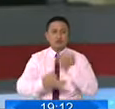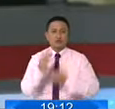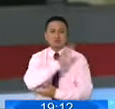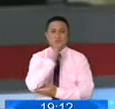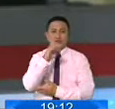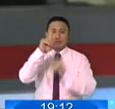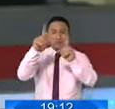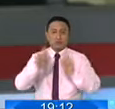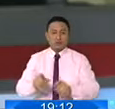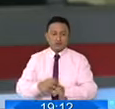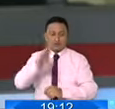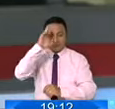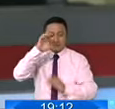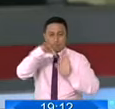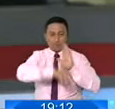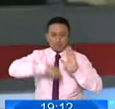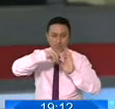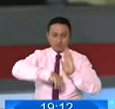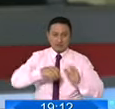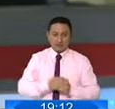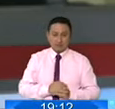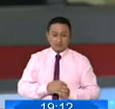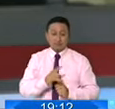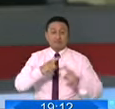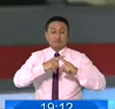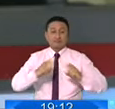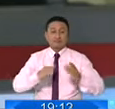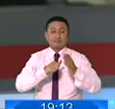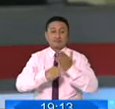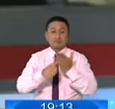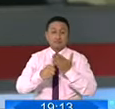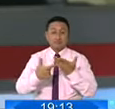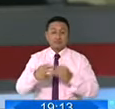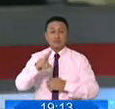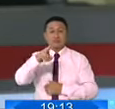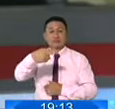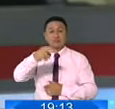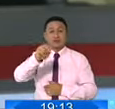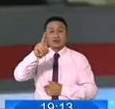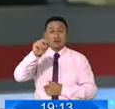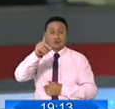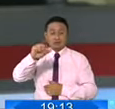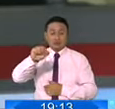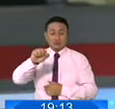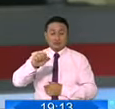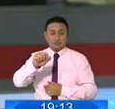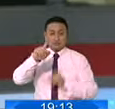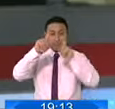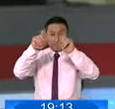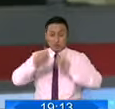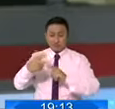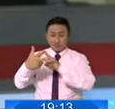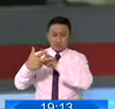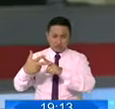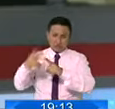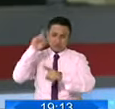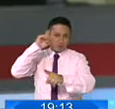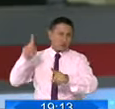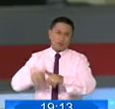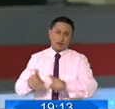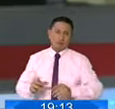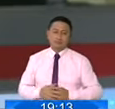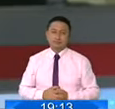el tema de la minería. Así como también el ex legislador Virgilio Hernández asegura estar en contra de 3 preguntas del referendo